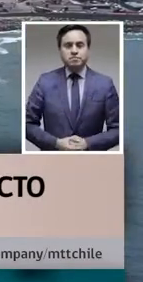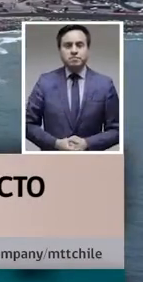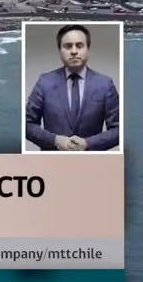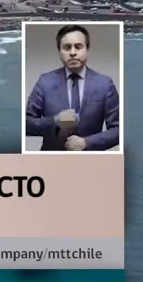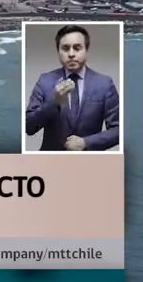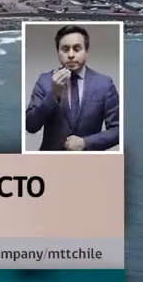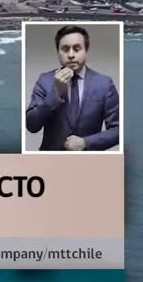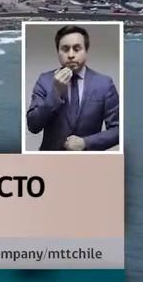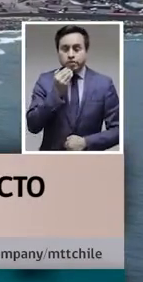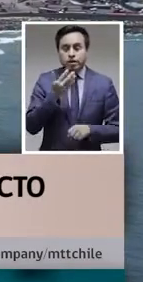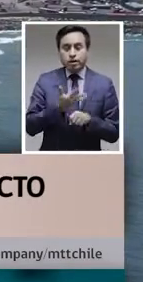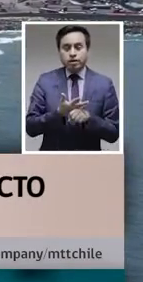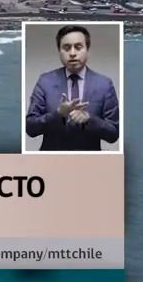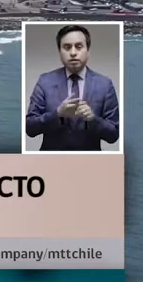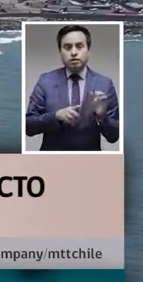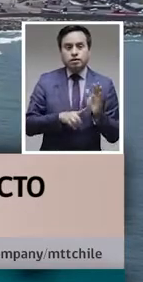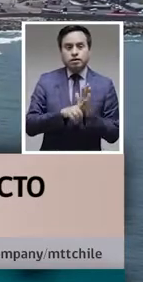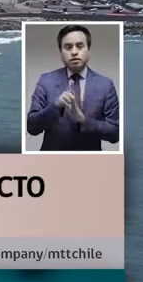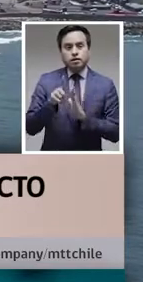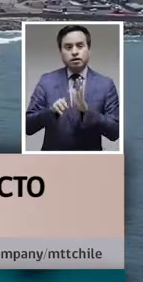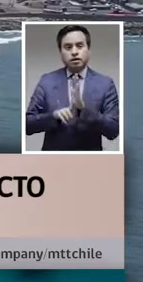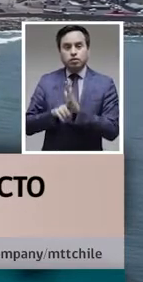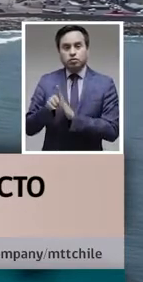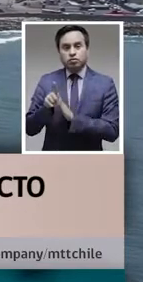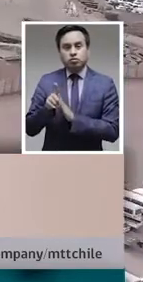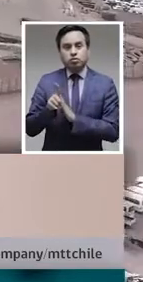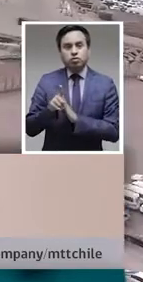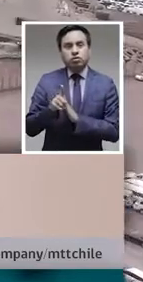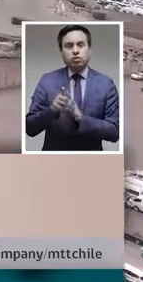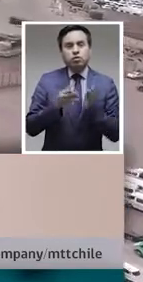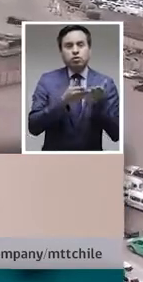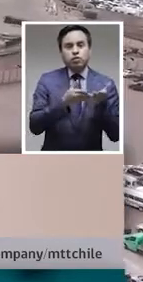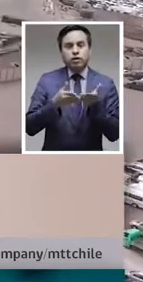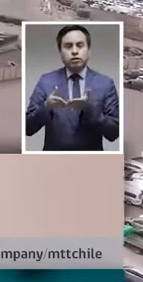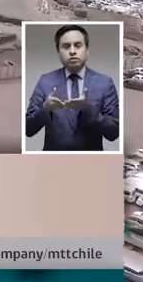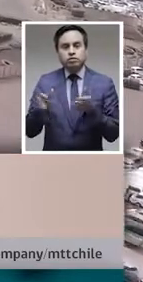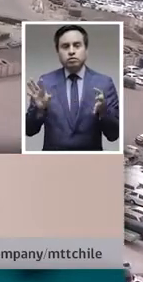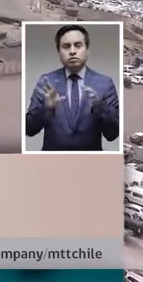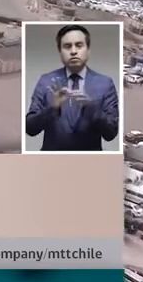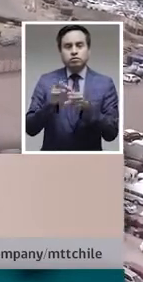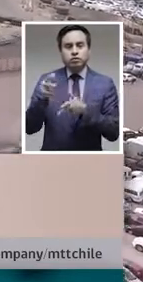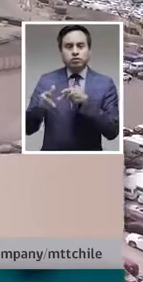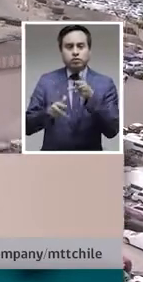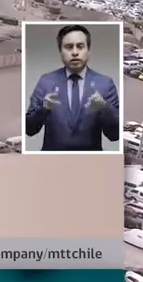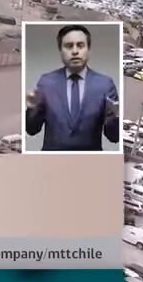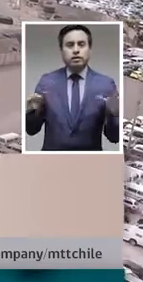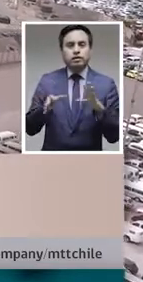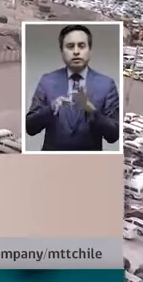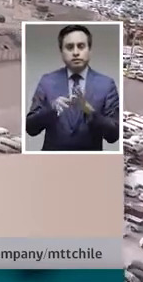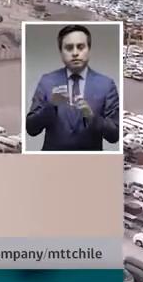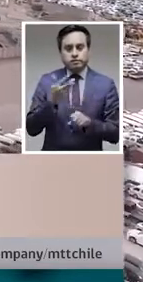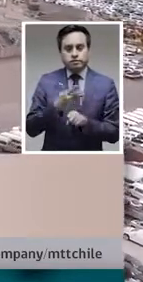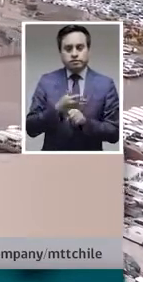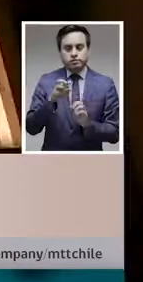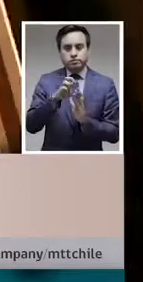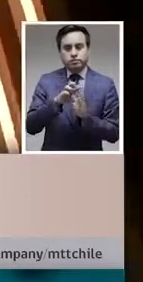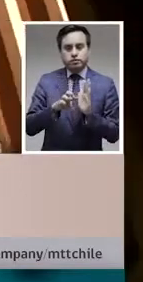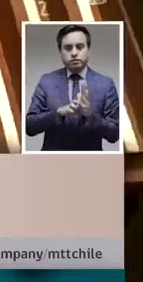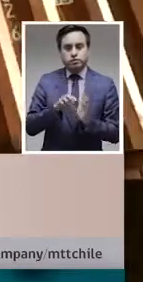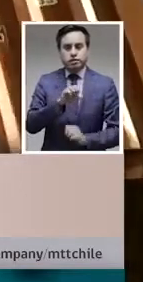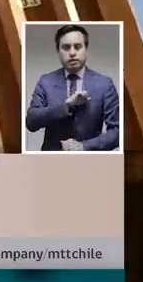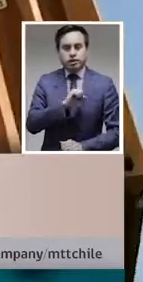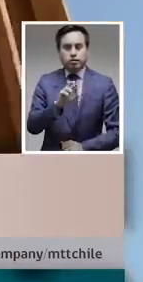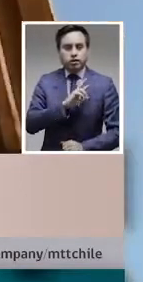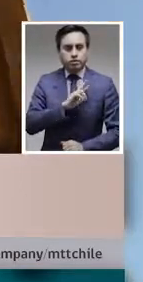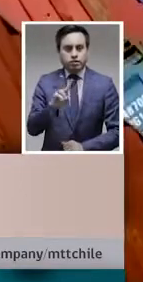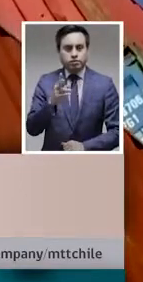también desarrollos para los puertos a través de conexión ferroviaria. El proyecto